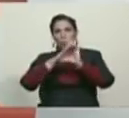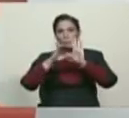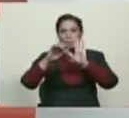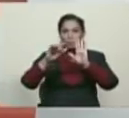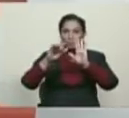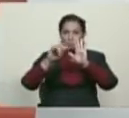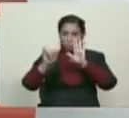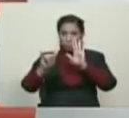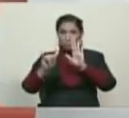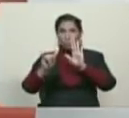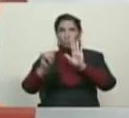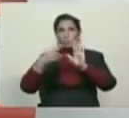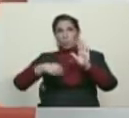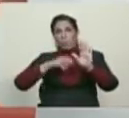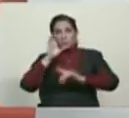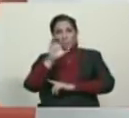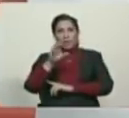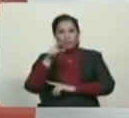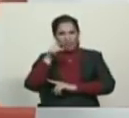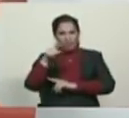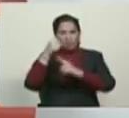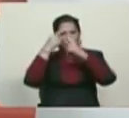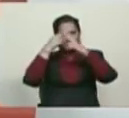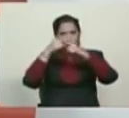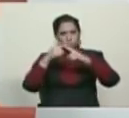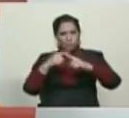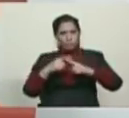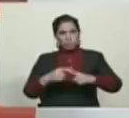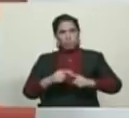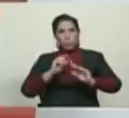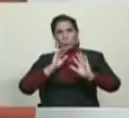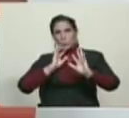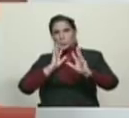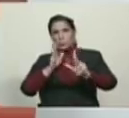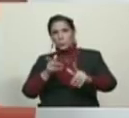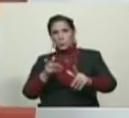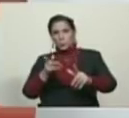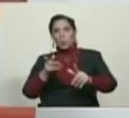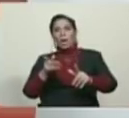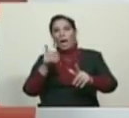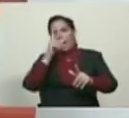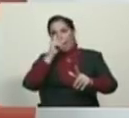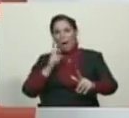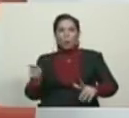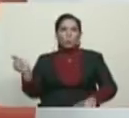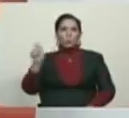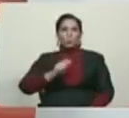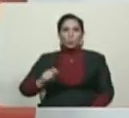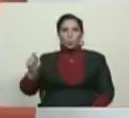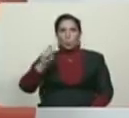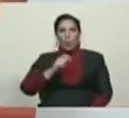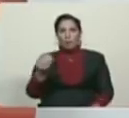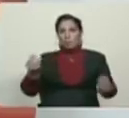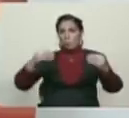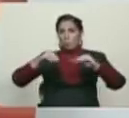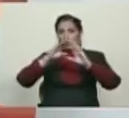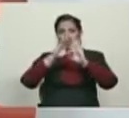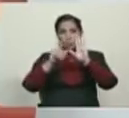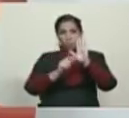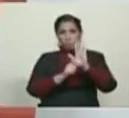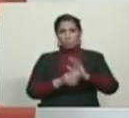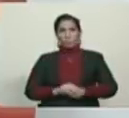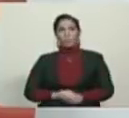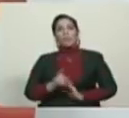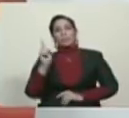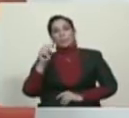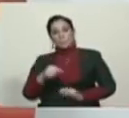de nuestra patria. Allí rindió la memoria y cuenta, el mensaje anual correspondiente de acuerdo a nuestra Constitución. Y